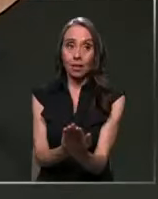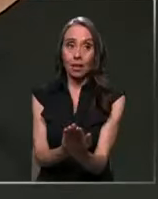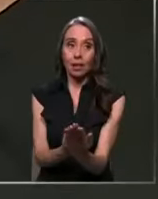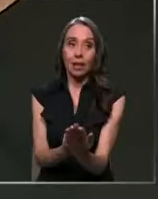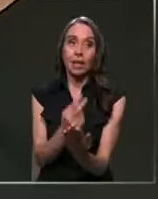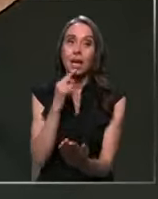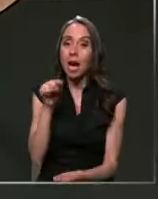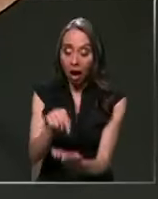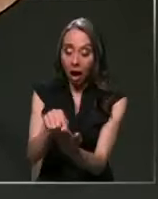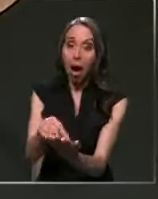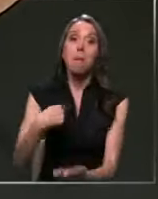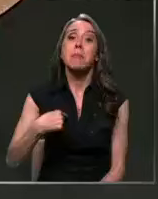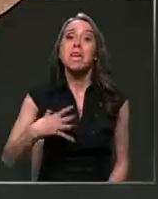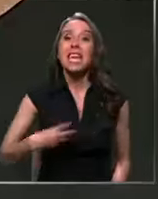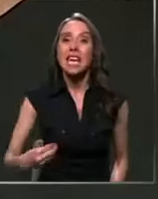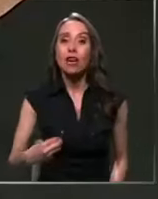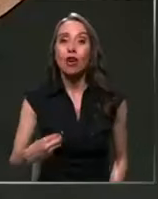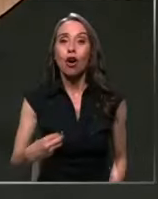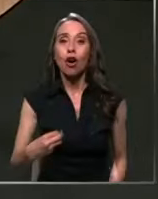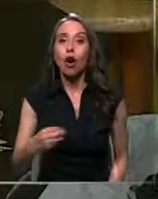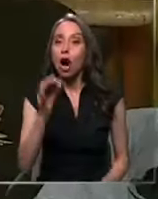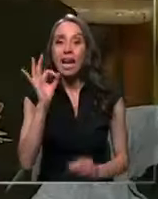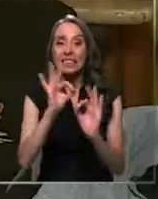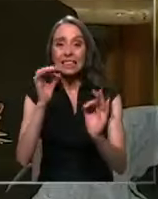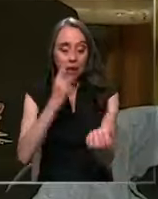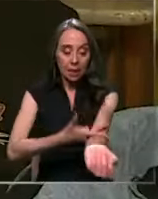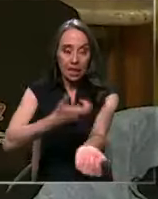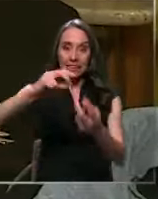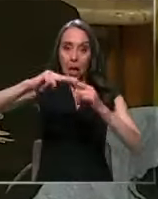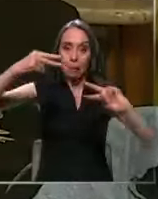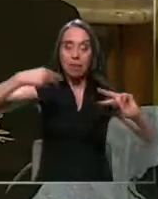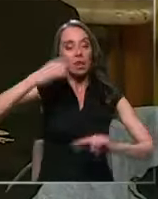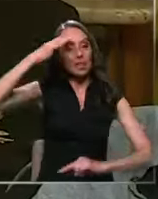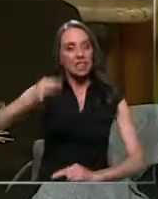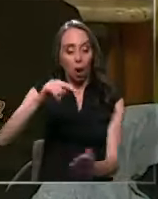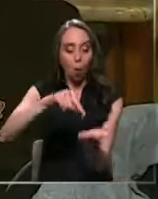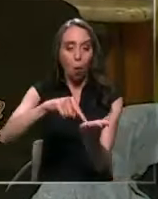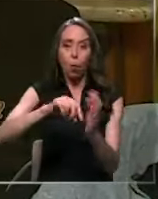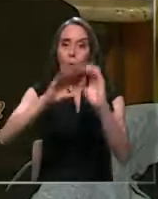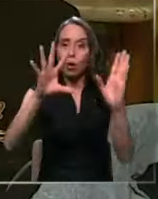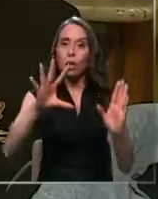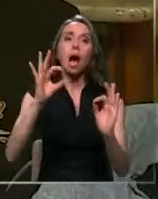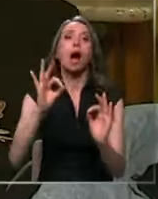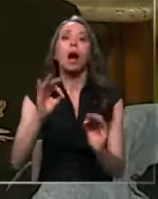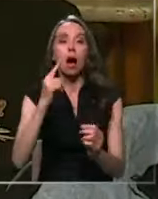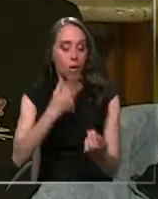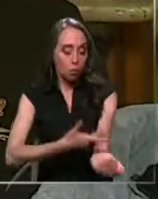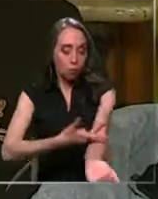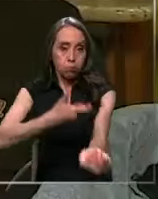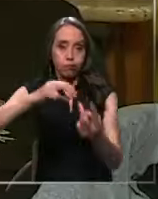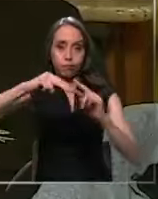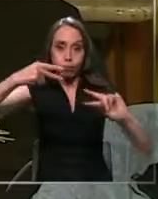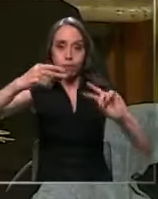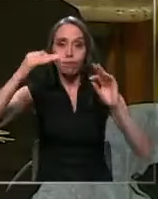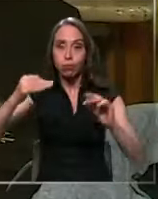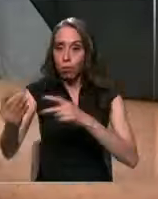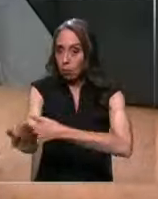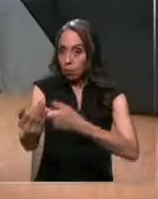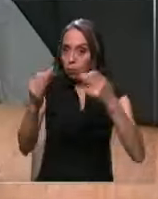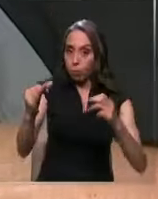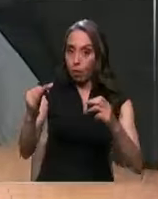dijo: eres mi hijo, sin ADN. Para ella estaba clarísimo. Tras dar positivo en las pruebas de ADN, esta familia